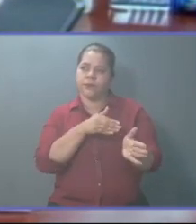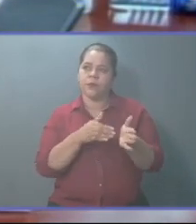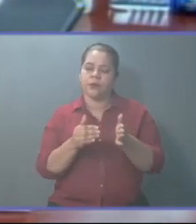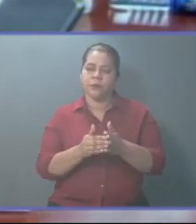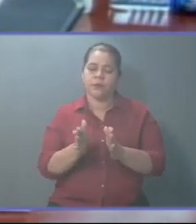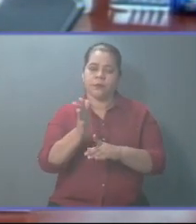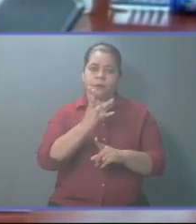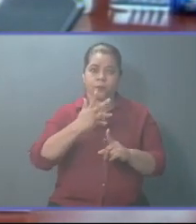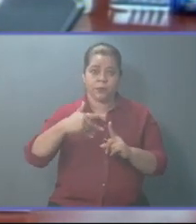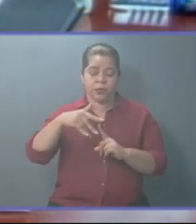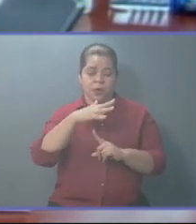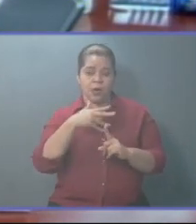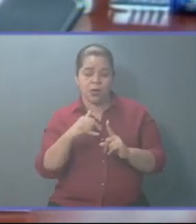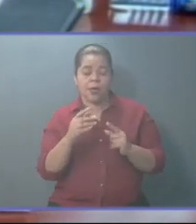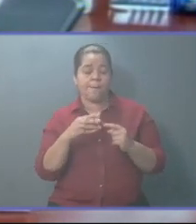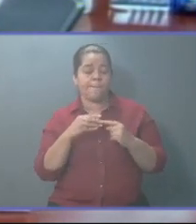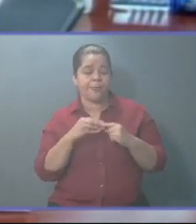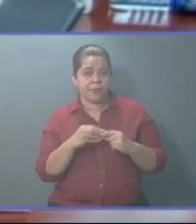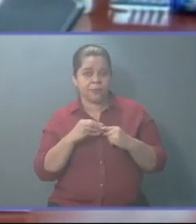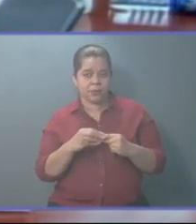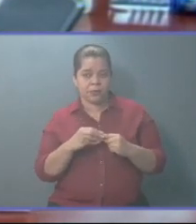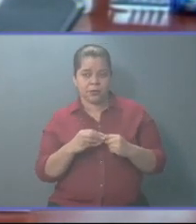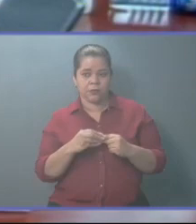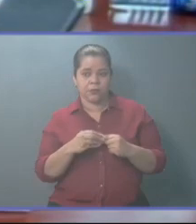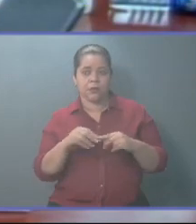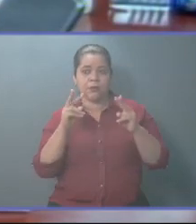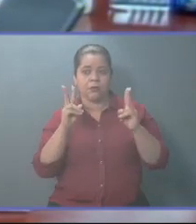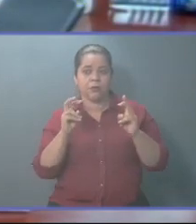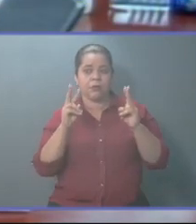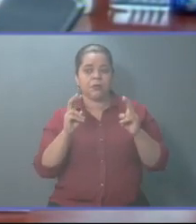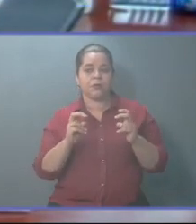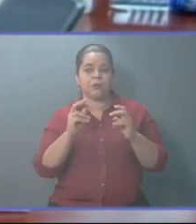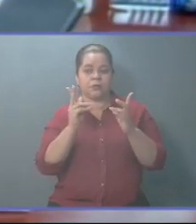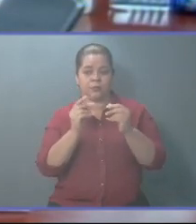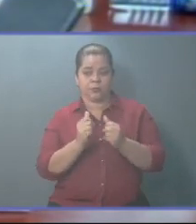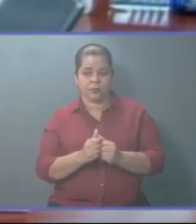situación extraordinaria en términos de las finanzas públicas.